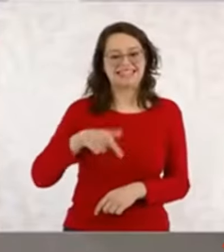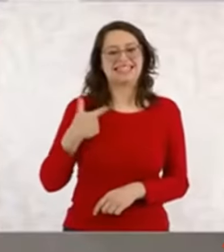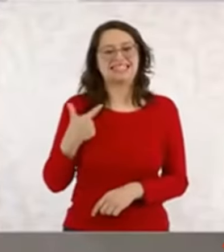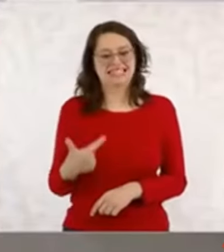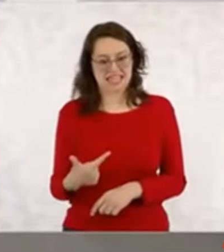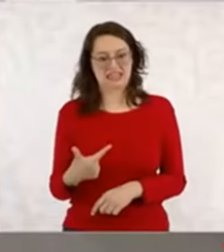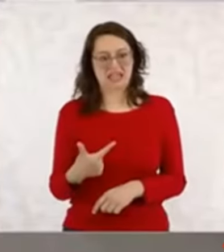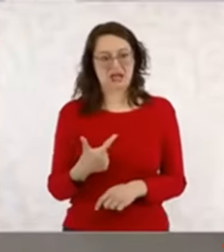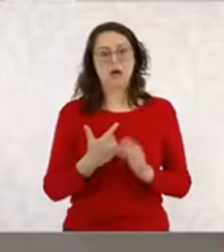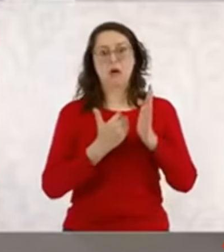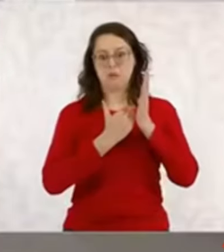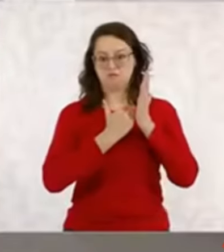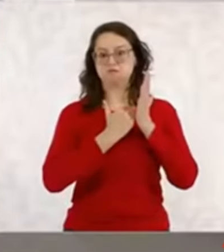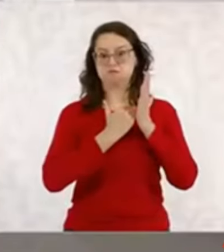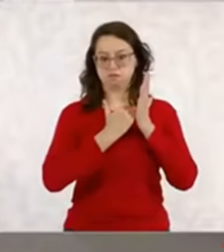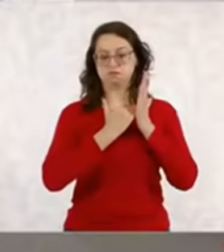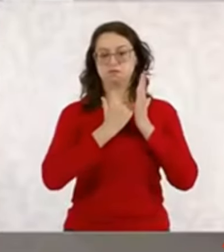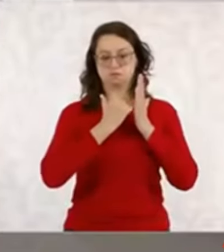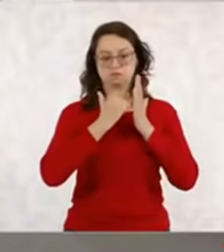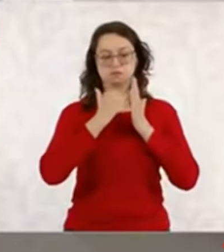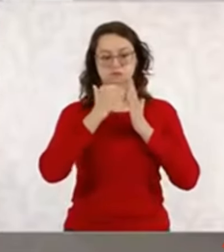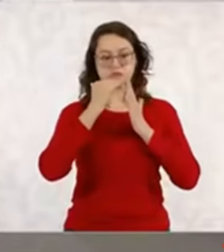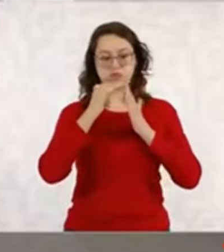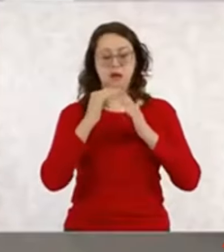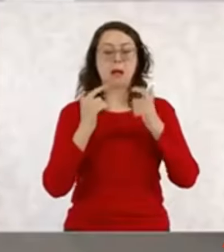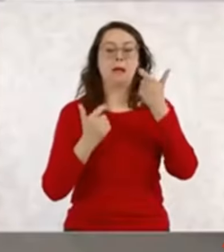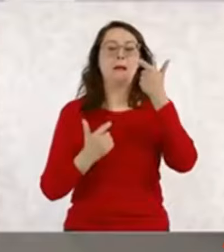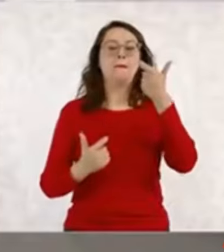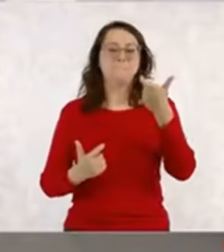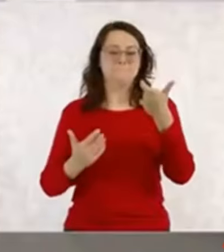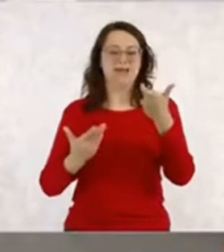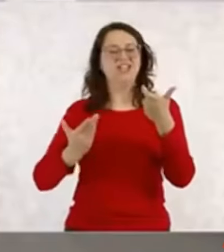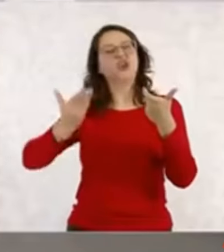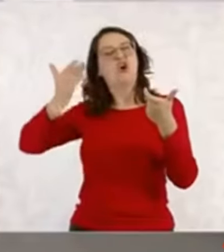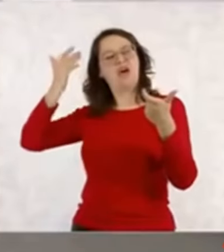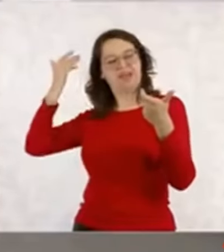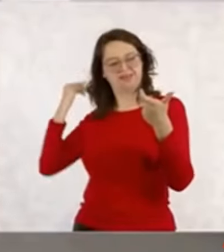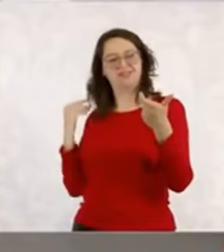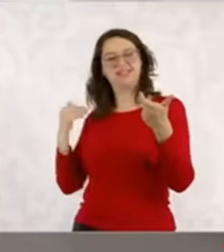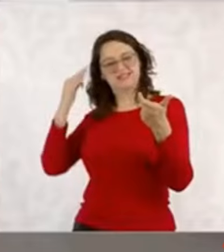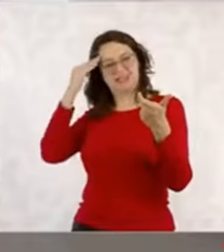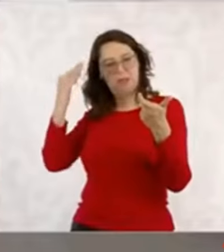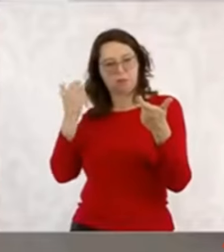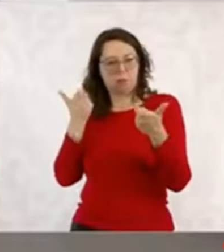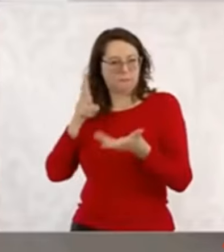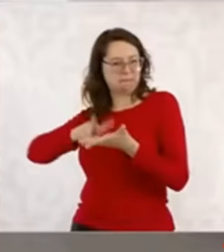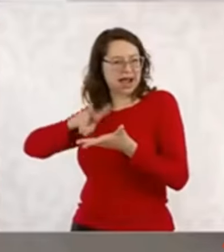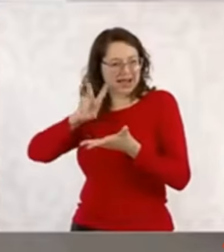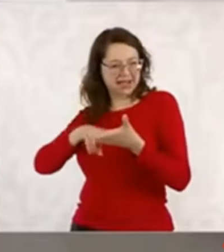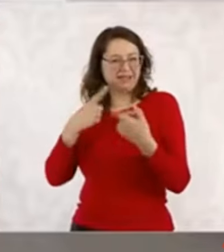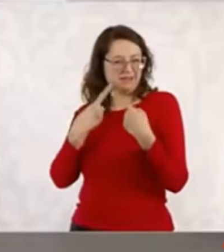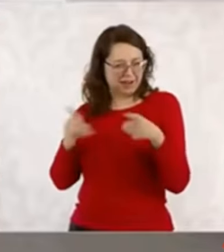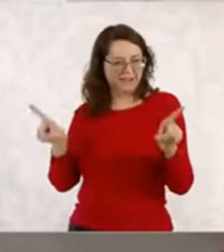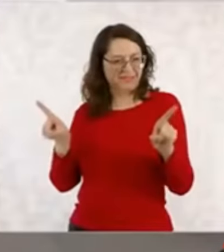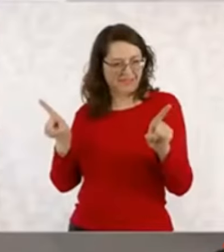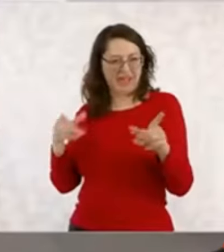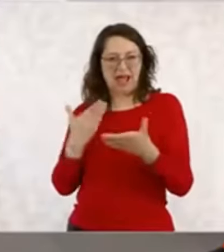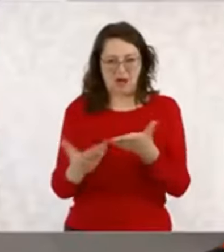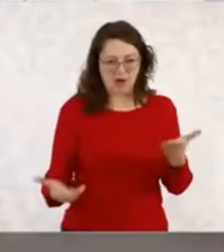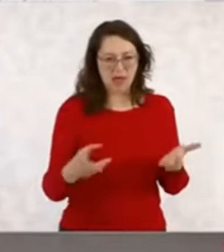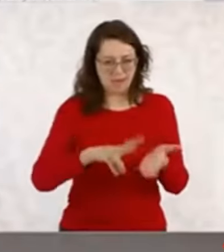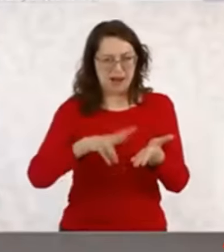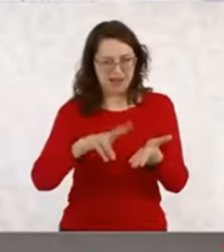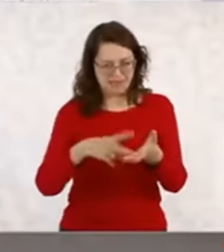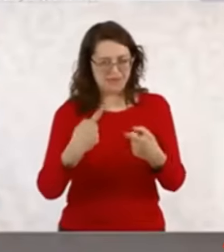Si ponemos los pesos, como se llama, pesos constantes, al momento actual, pues